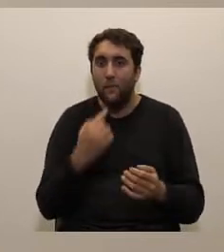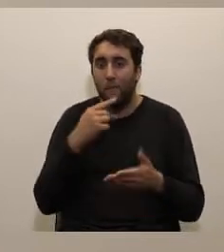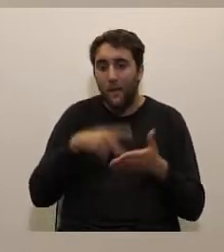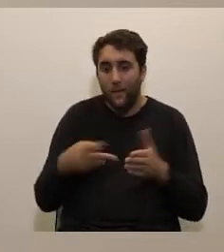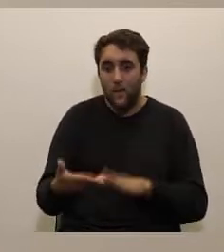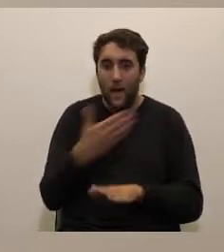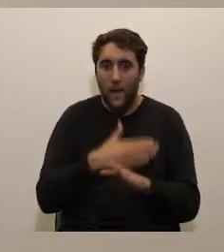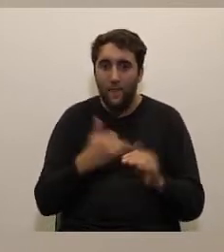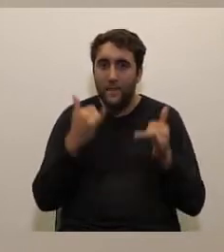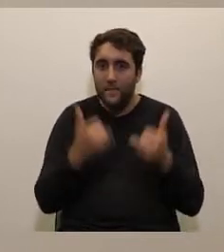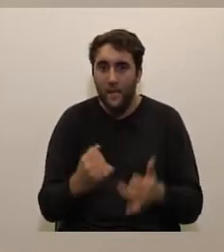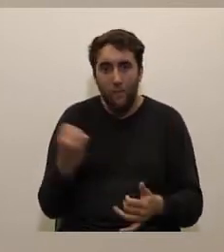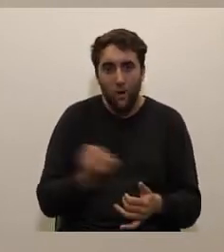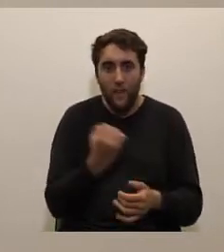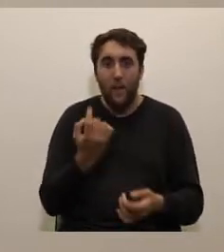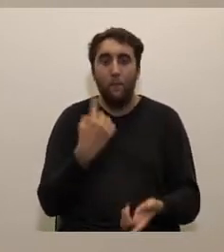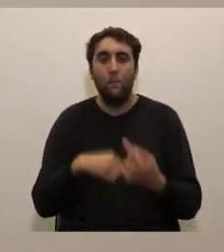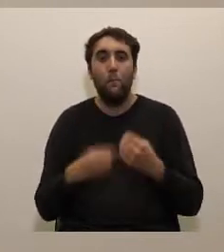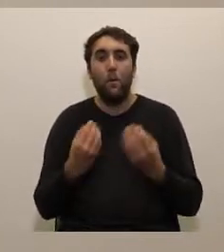un principio nosotros pensamos en,